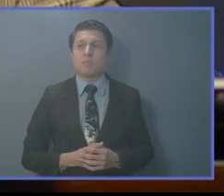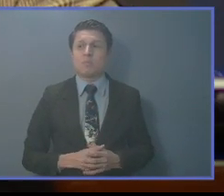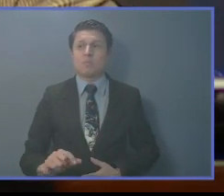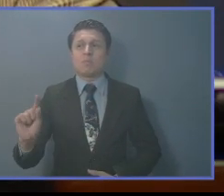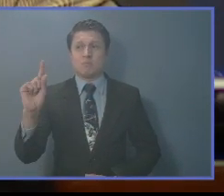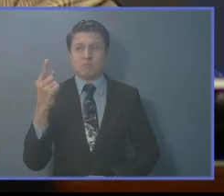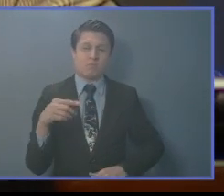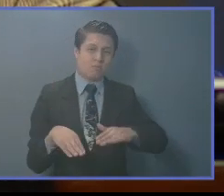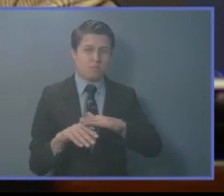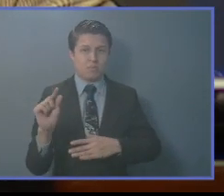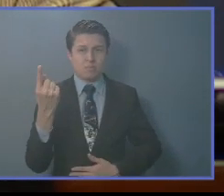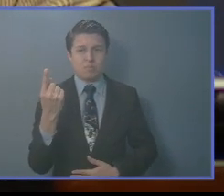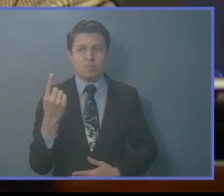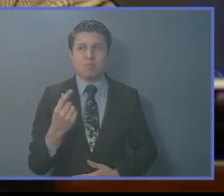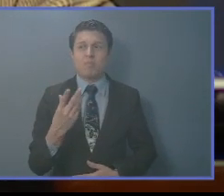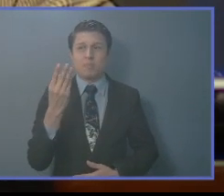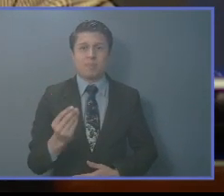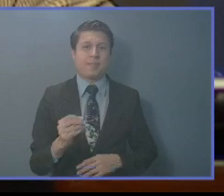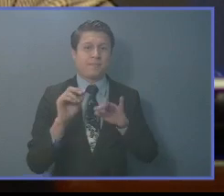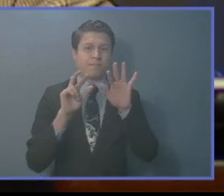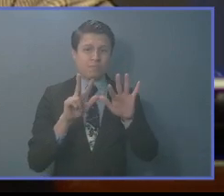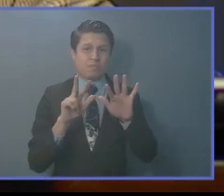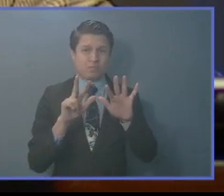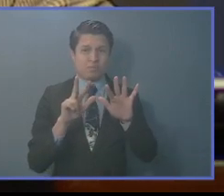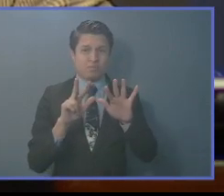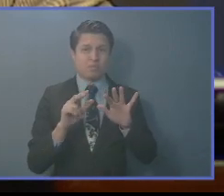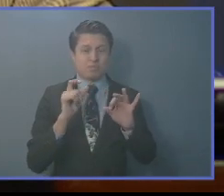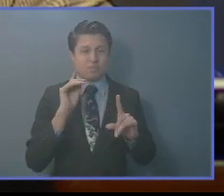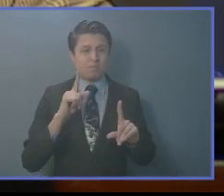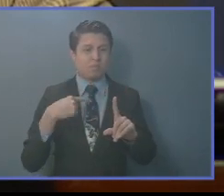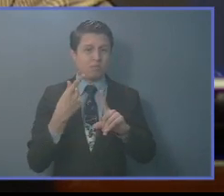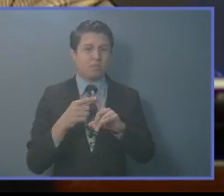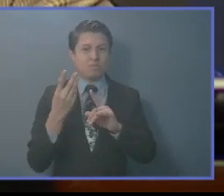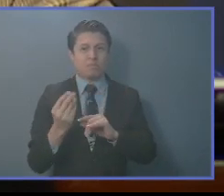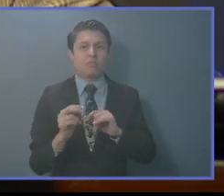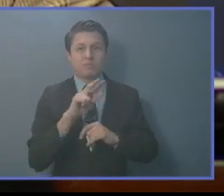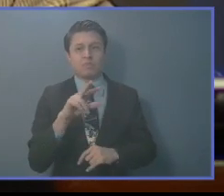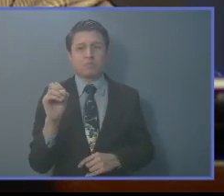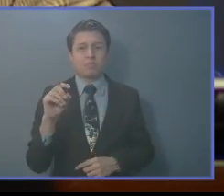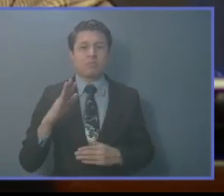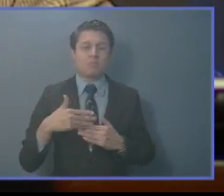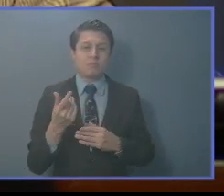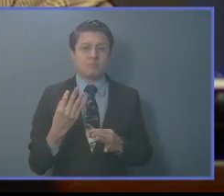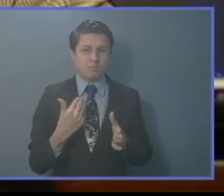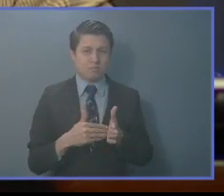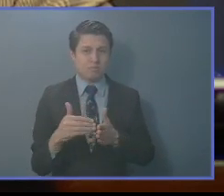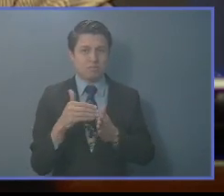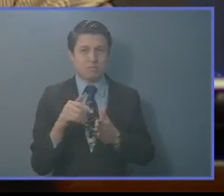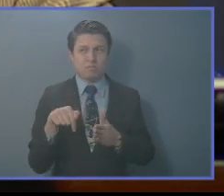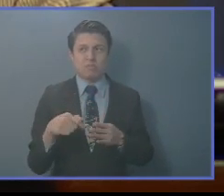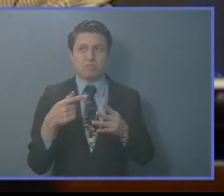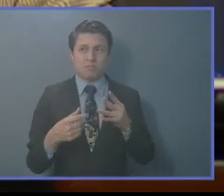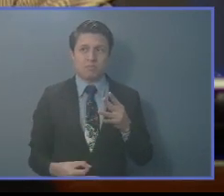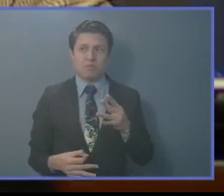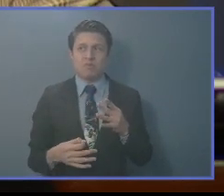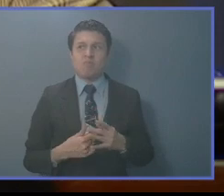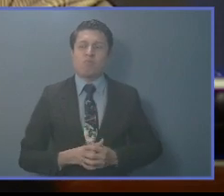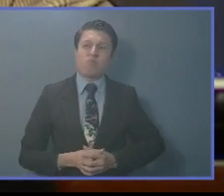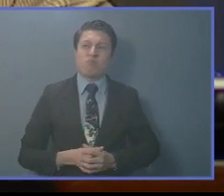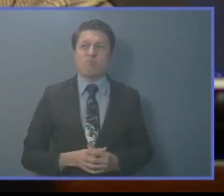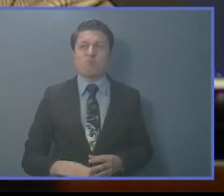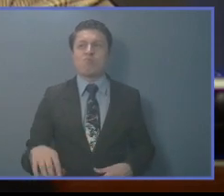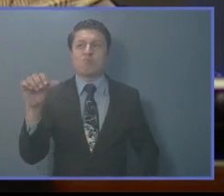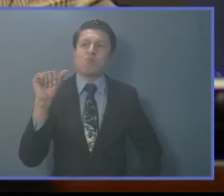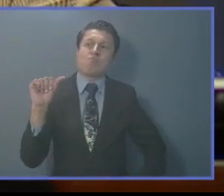1. Fase 1, desde el día 8 hasta el día 30 después de la entrada en vigencia de esta ley.